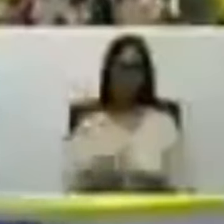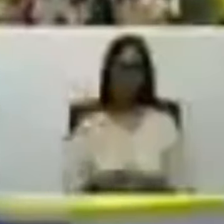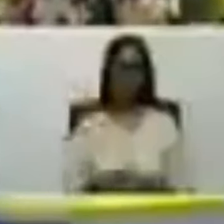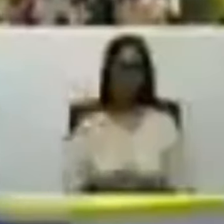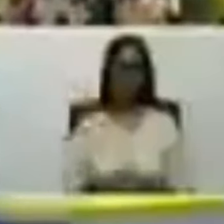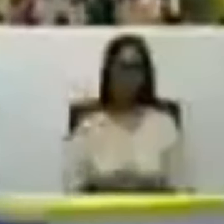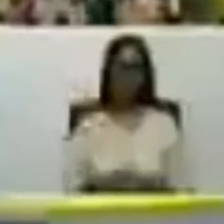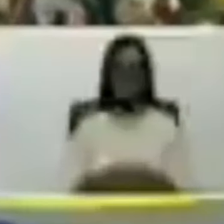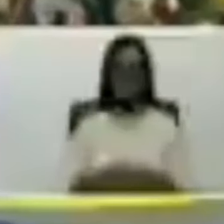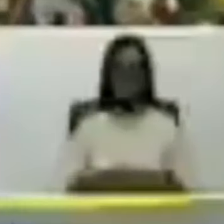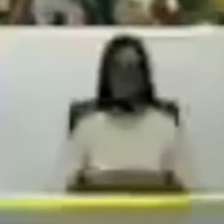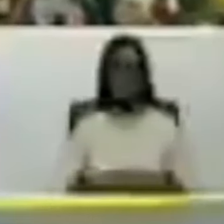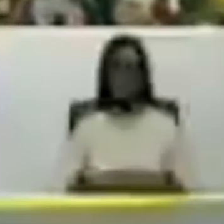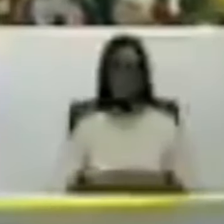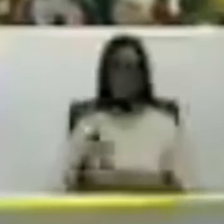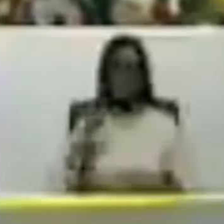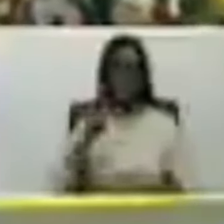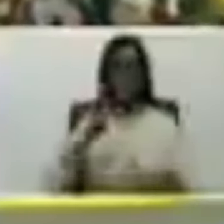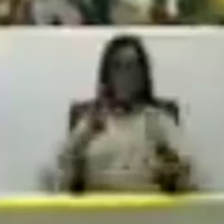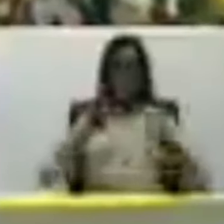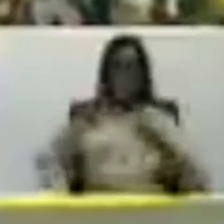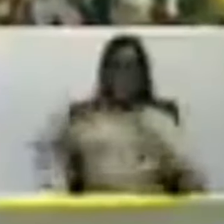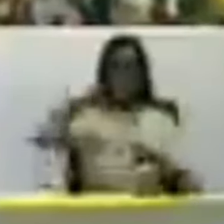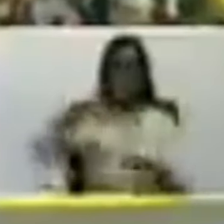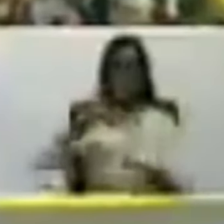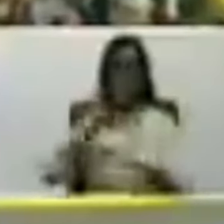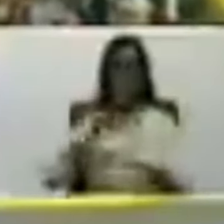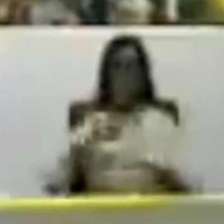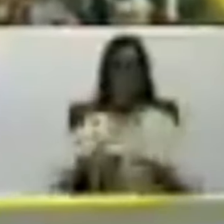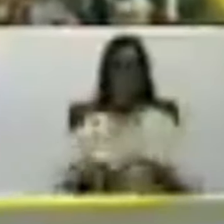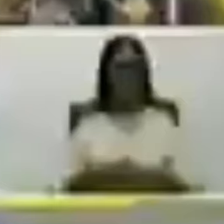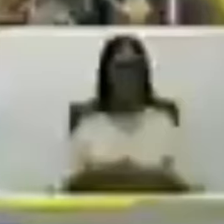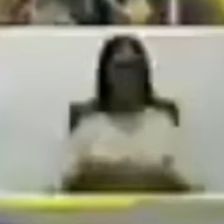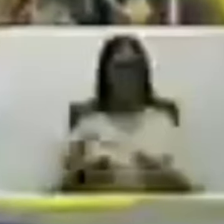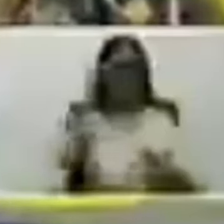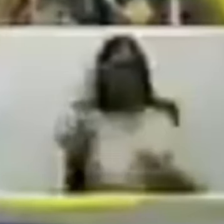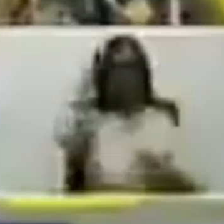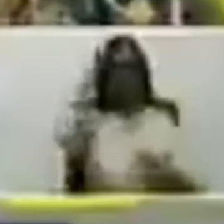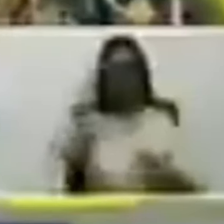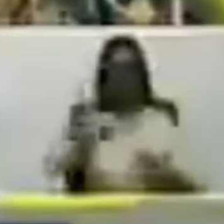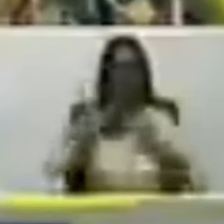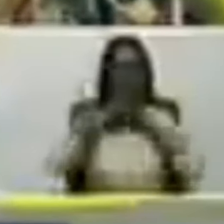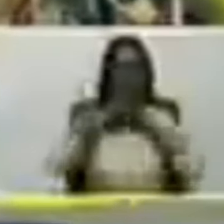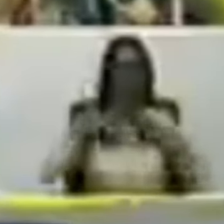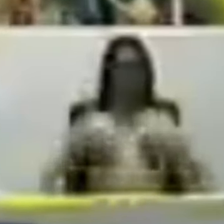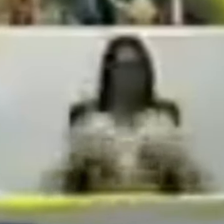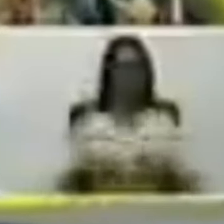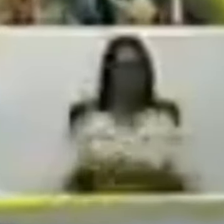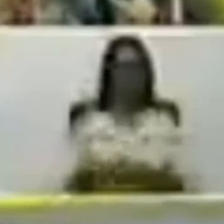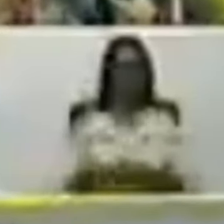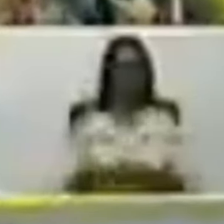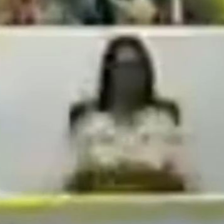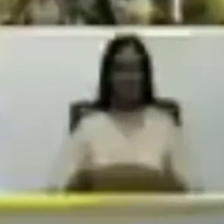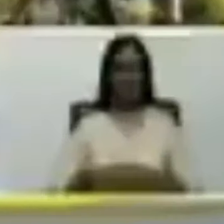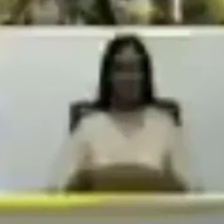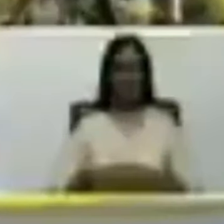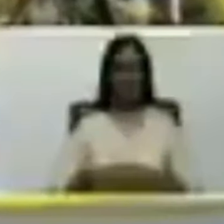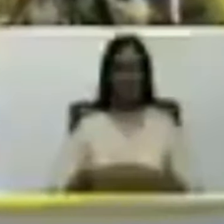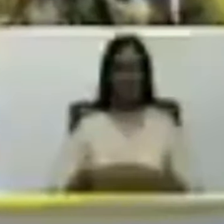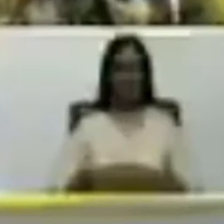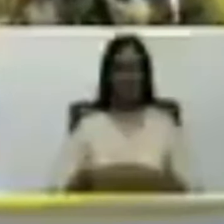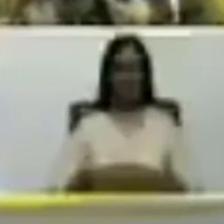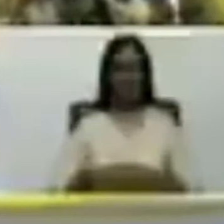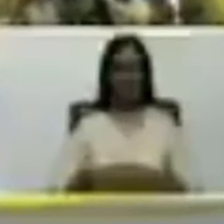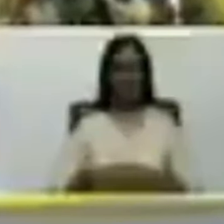para marcar el inicio de 24 días de campaña oficial antes de las elecciones presidenciales. La mayoría de los